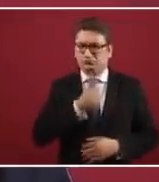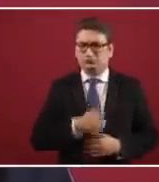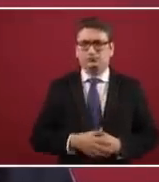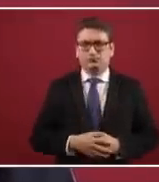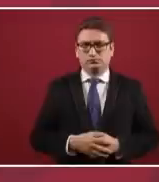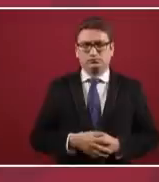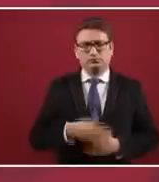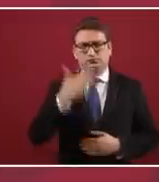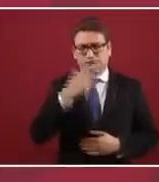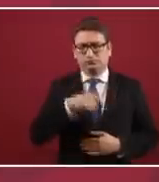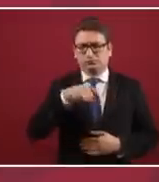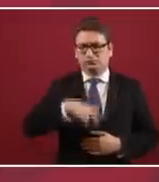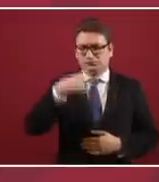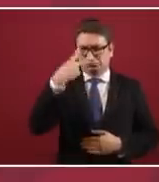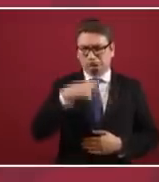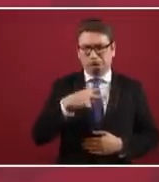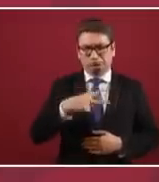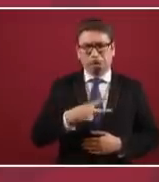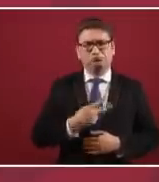soberanía de México.